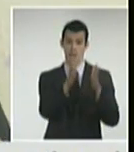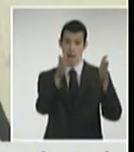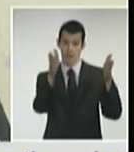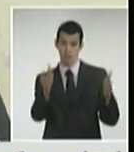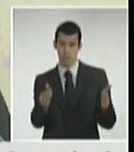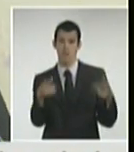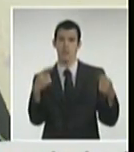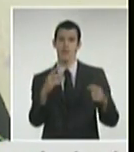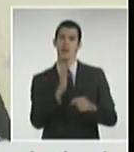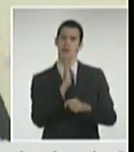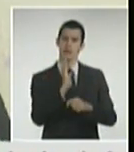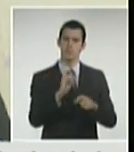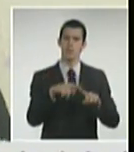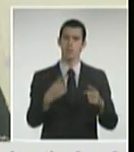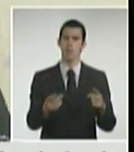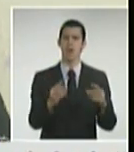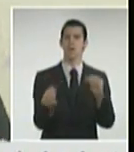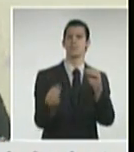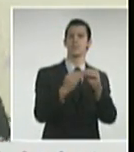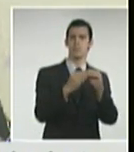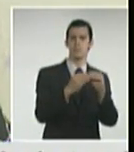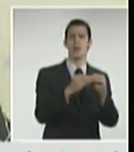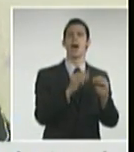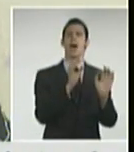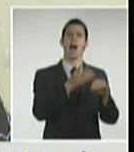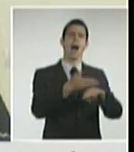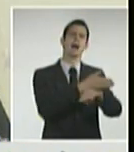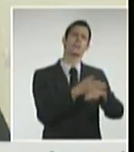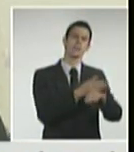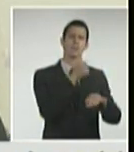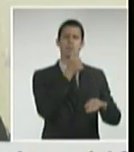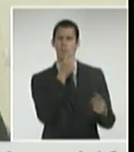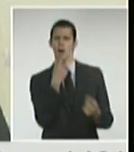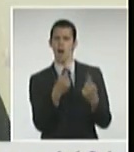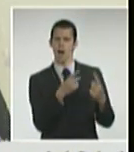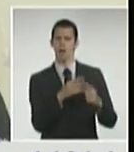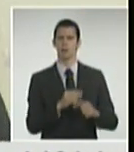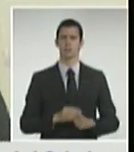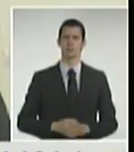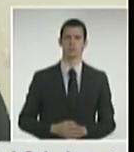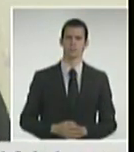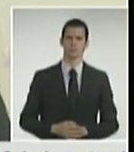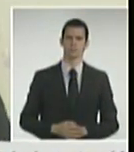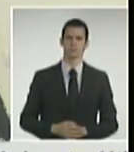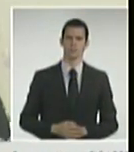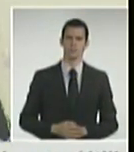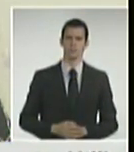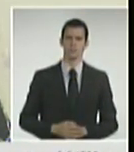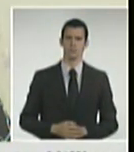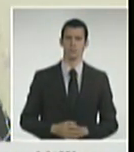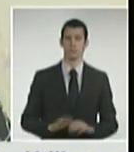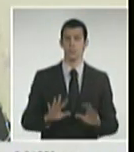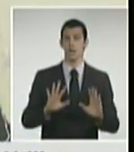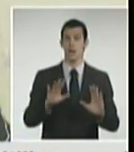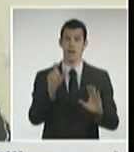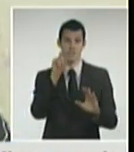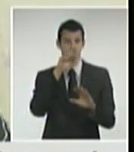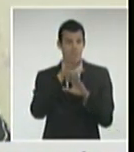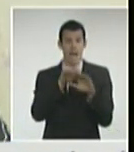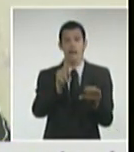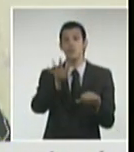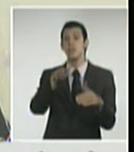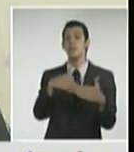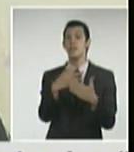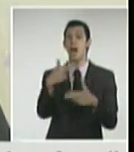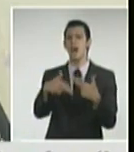Al décimo día se le deberá realizar un test de antígeno que, de resultar negativo al paciente, se mantiene en vigilancia hasta los